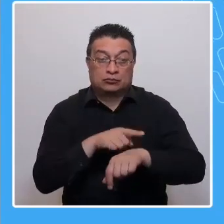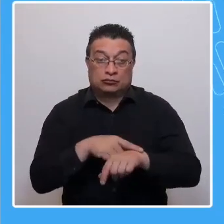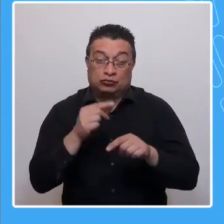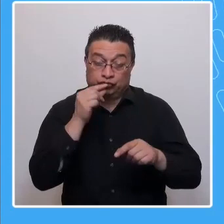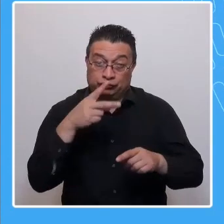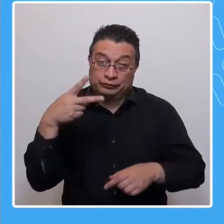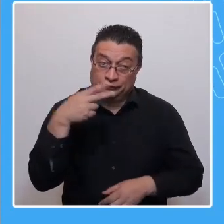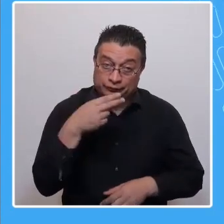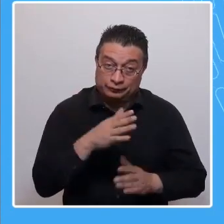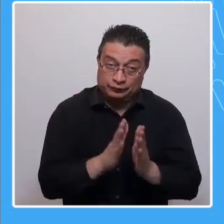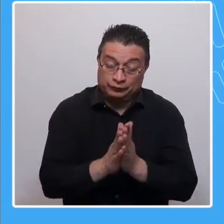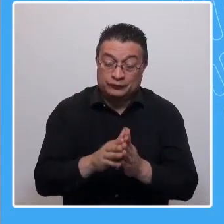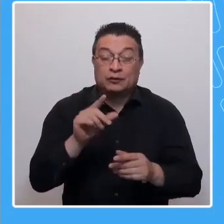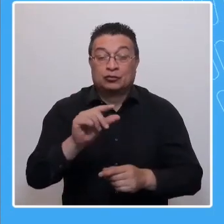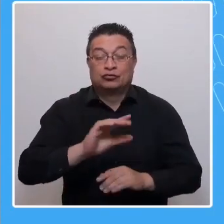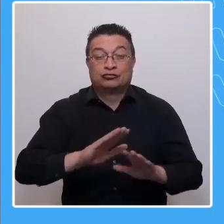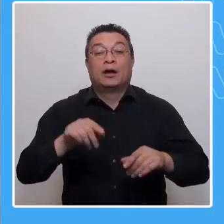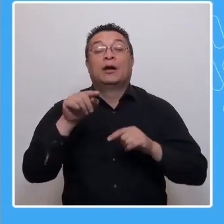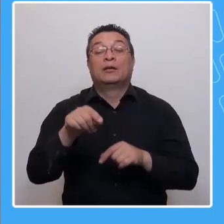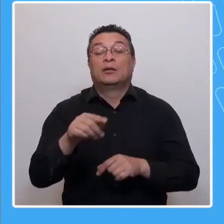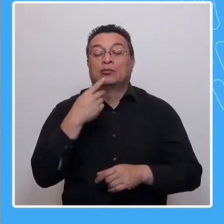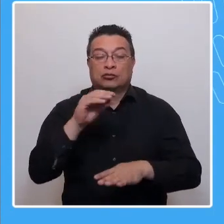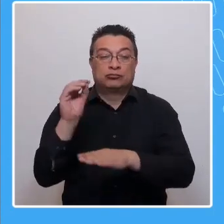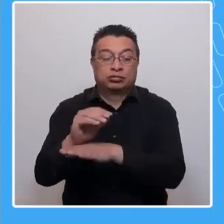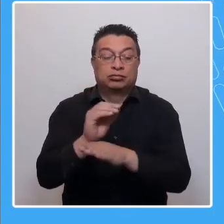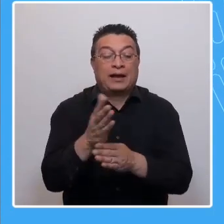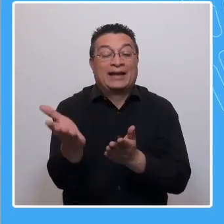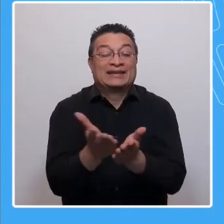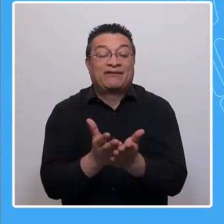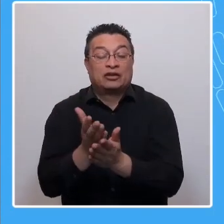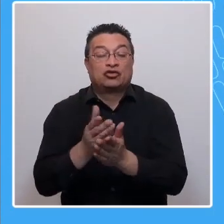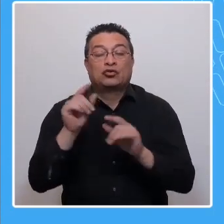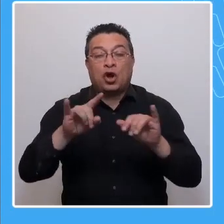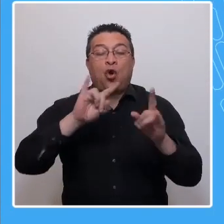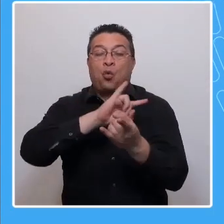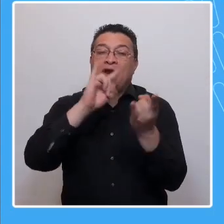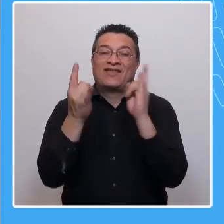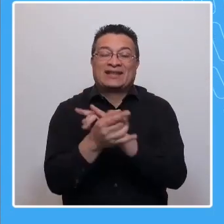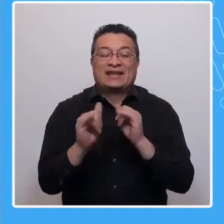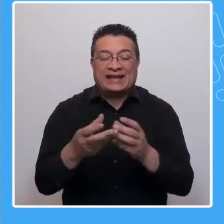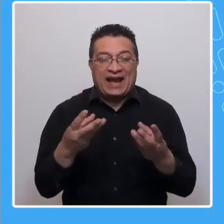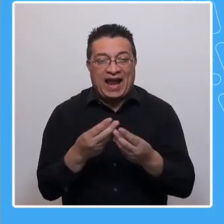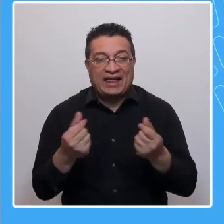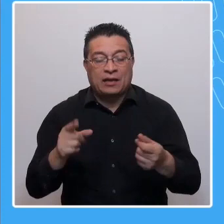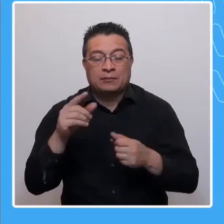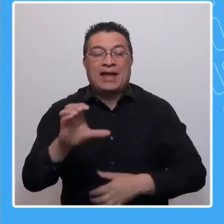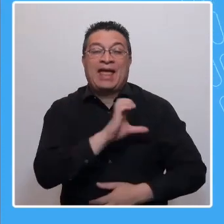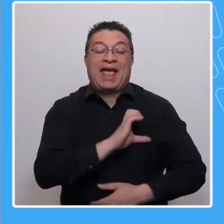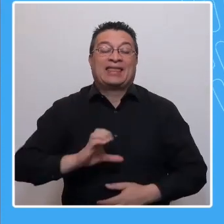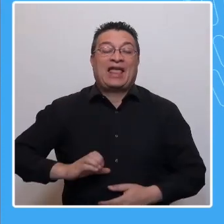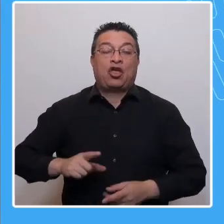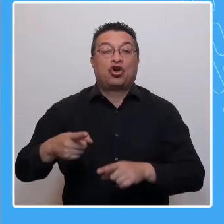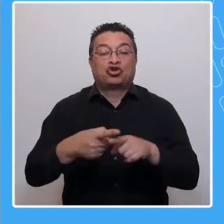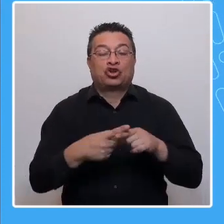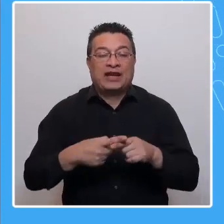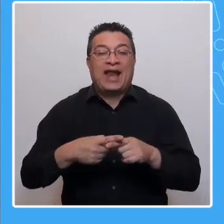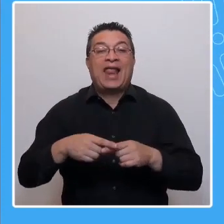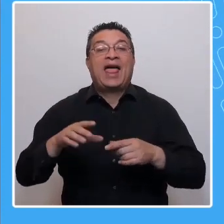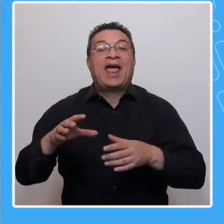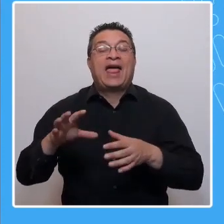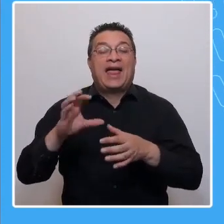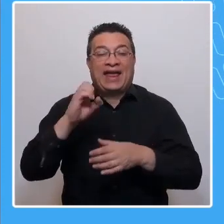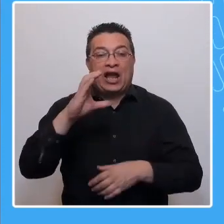gracias. La obligación de proveer bienes y servicios de carácter universal y de calidad. Esto va de la mano con un Estado social, ecológico y democrático de